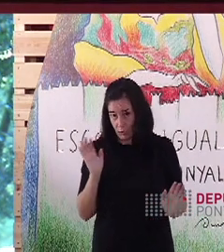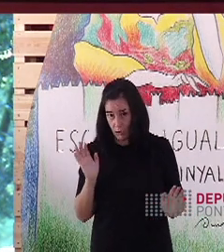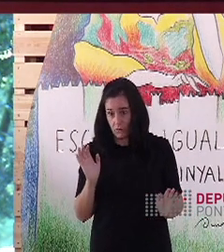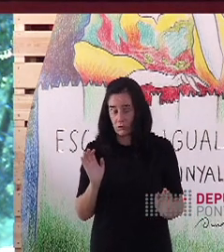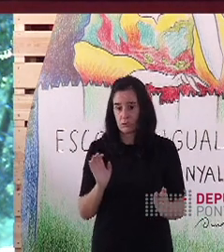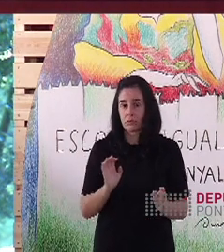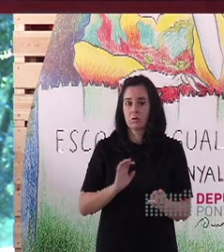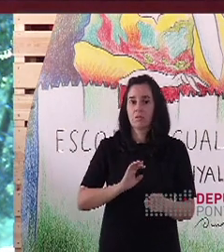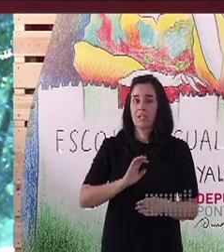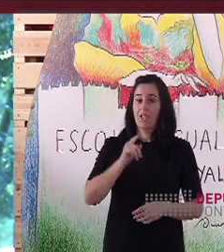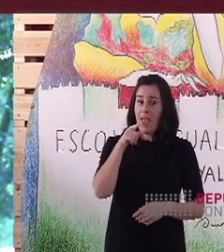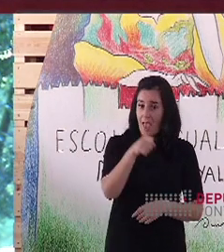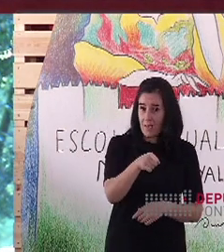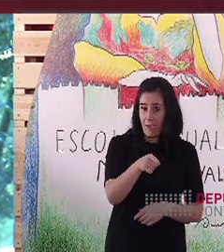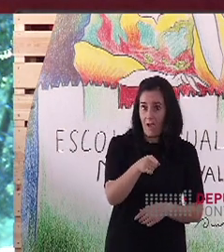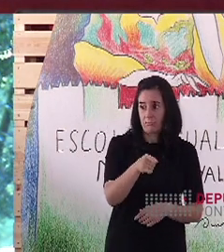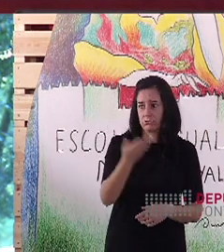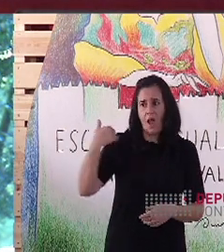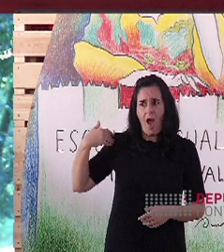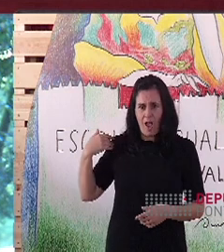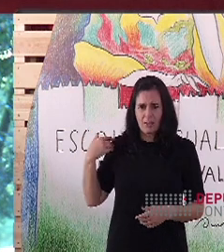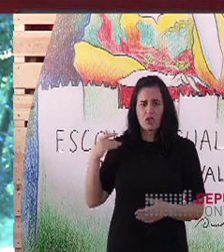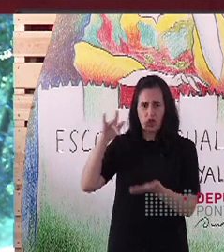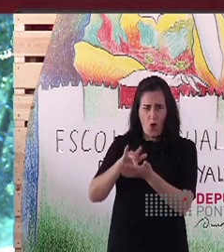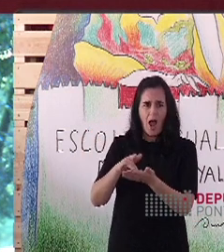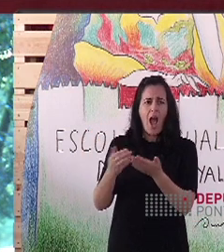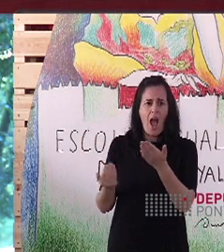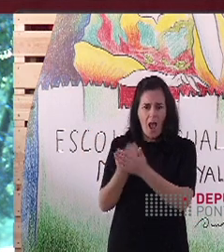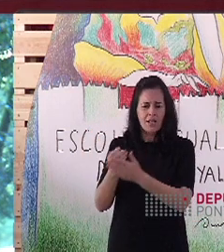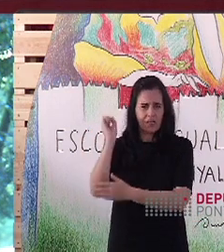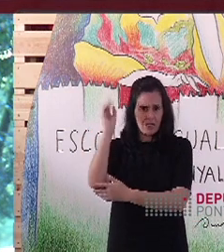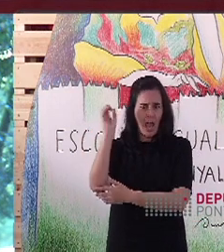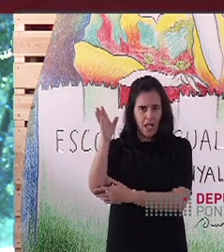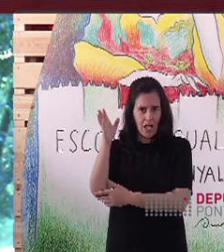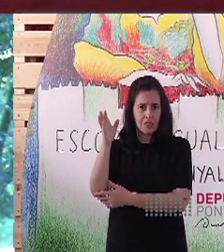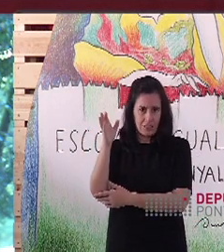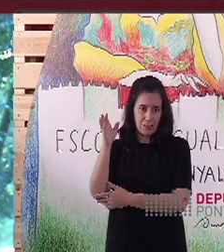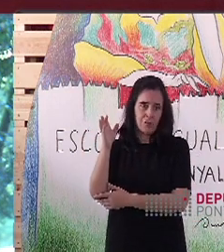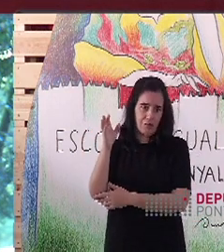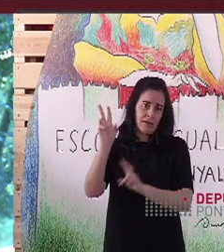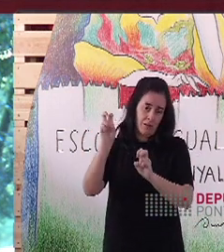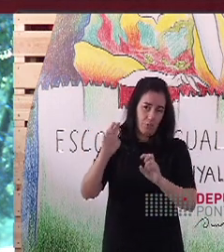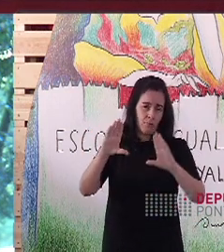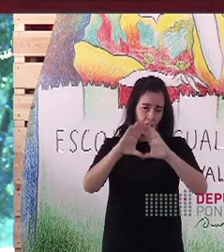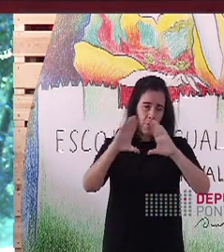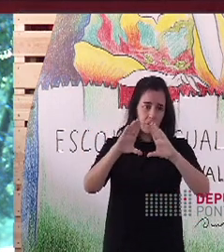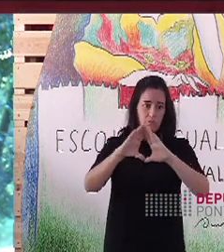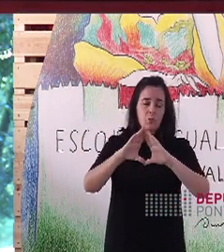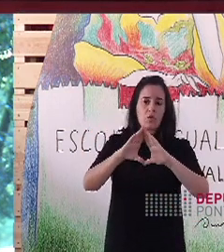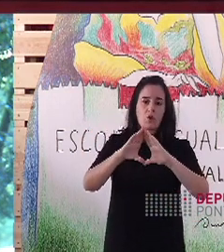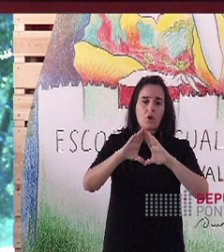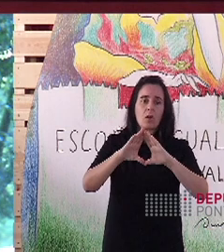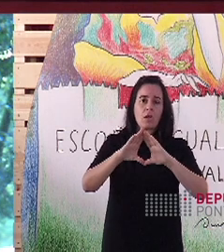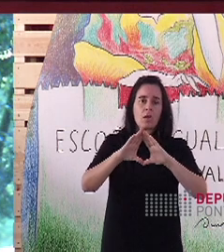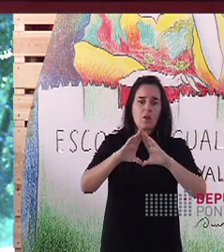en que ha tenido en otras intervenciones una llamada al auditorio femenino para que